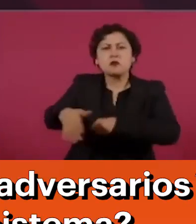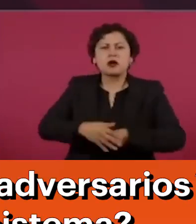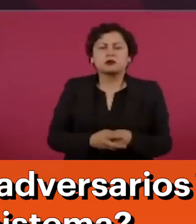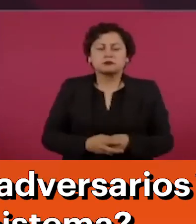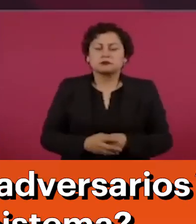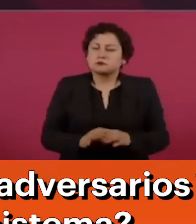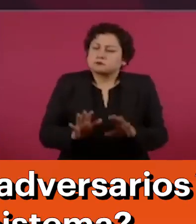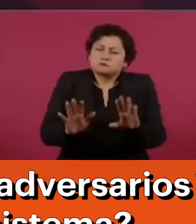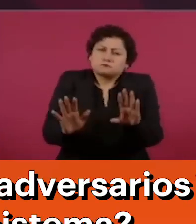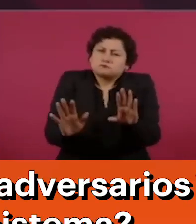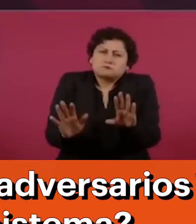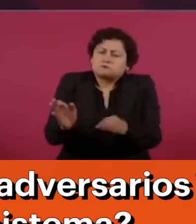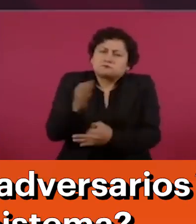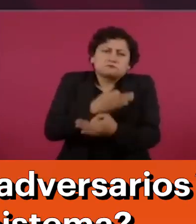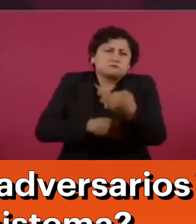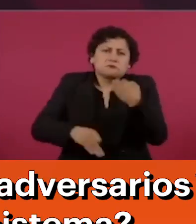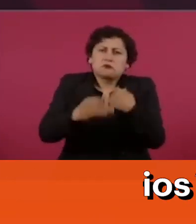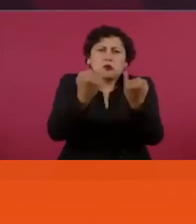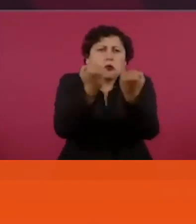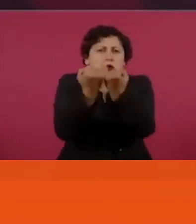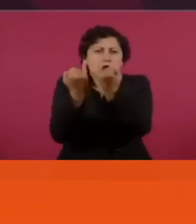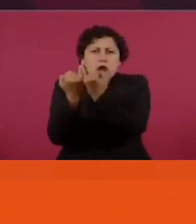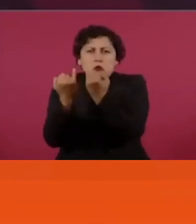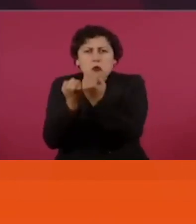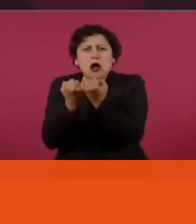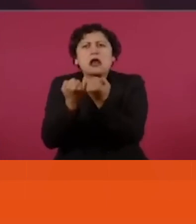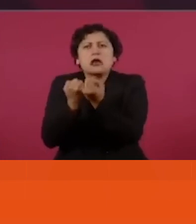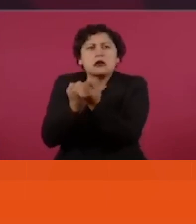nuestros adversarios, que no son nuestros enemigos.